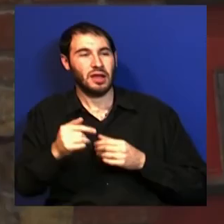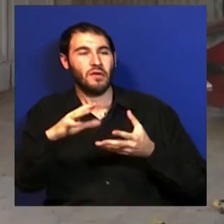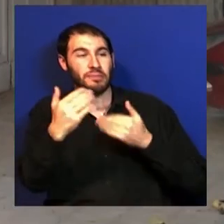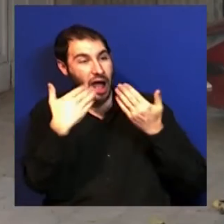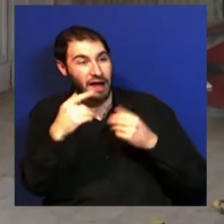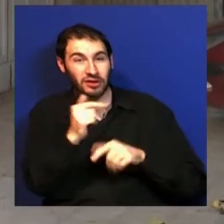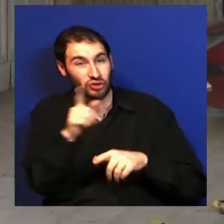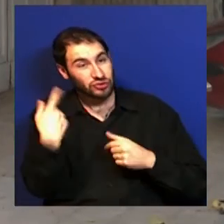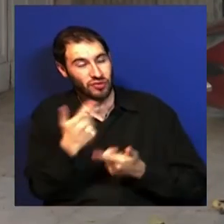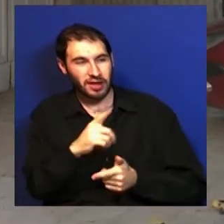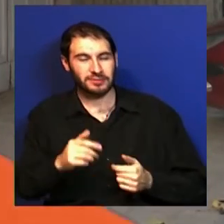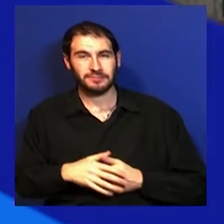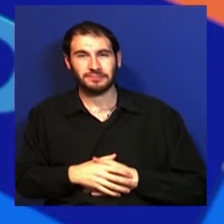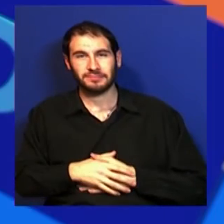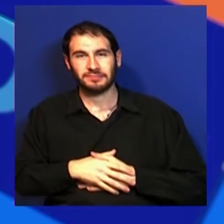charlar.